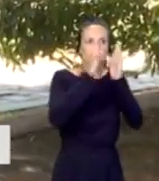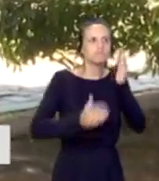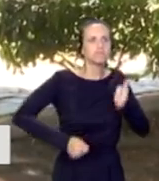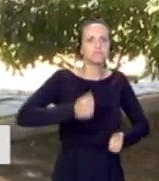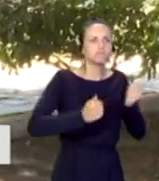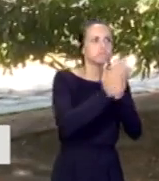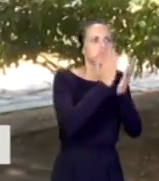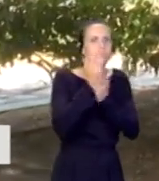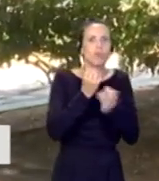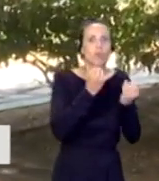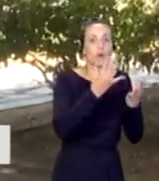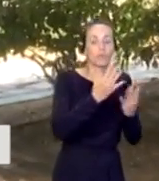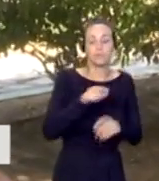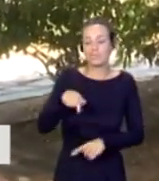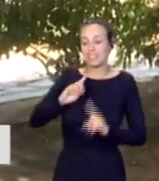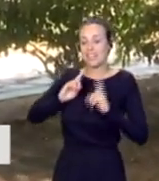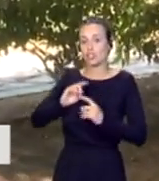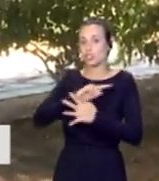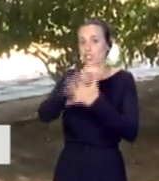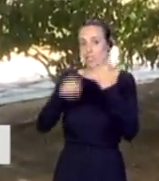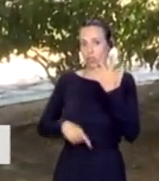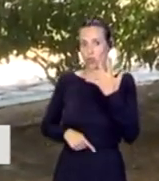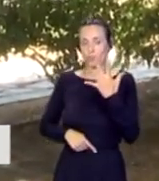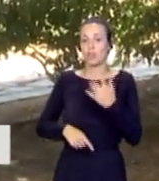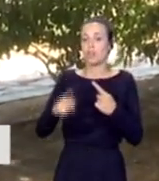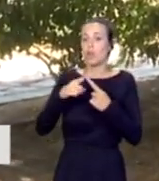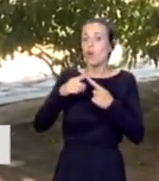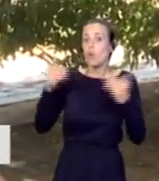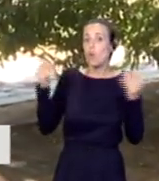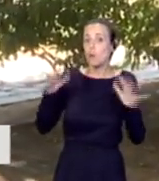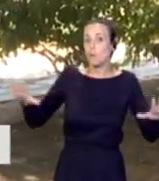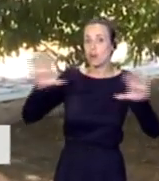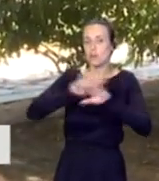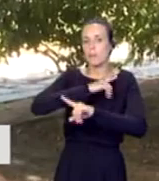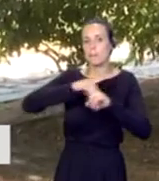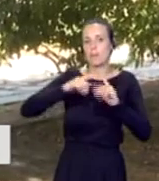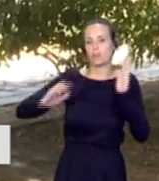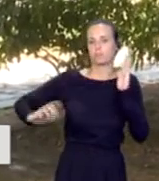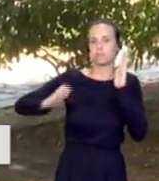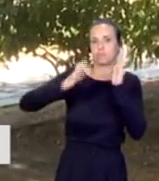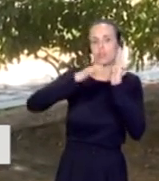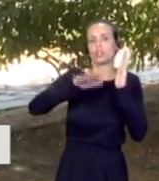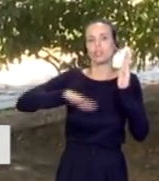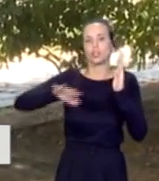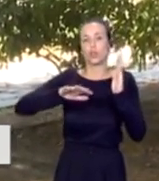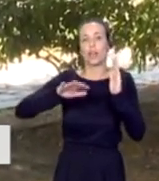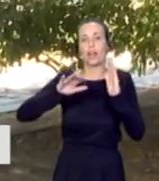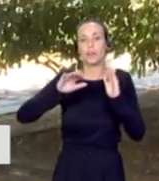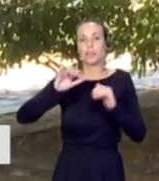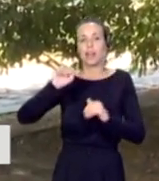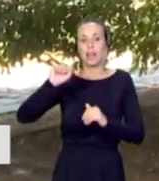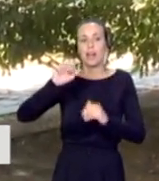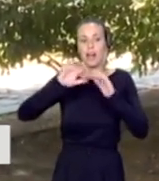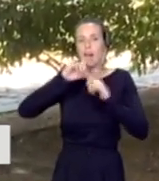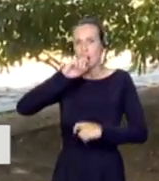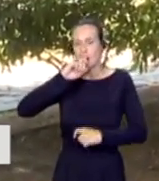pues en este caso tenemos 5 modalidades. Empezamos el jueves por la noche con el medio kilómetro vertical en Agulo, que sale del casco hasta el Mirador de